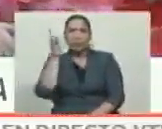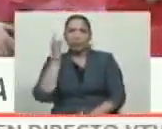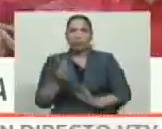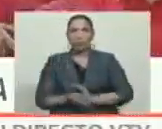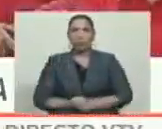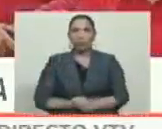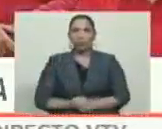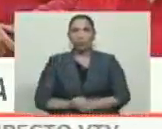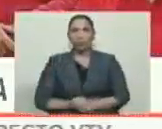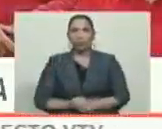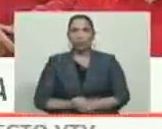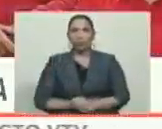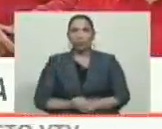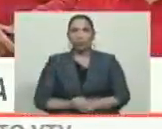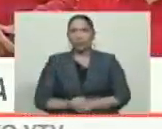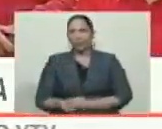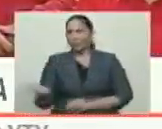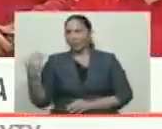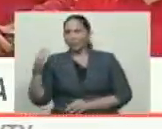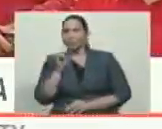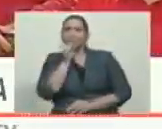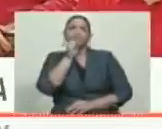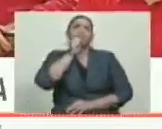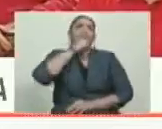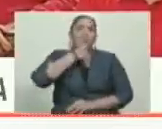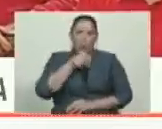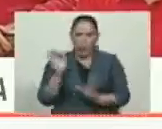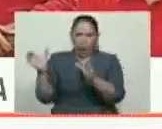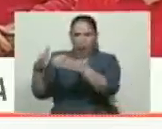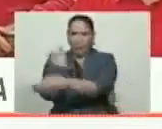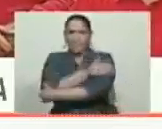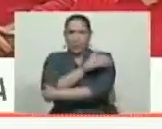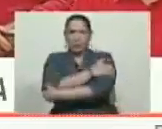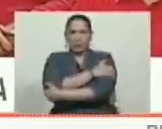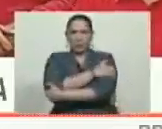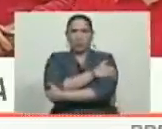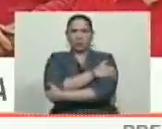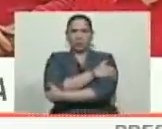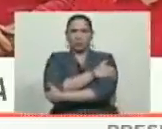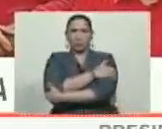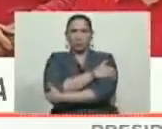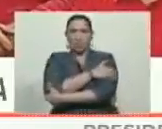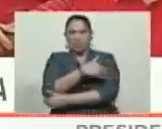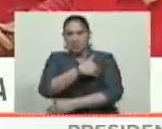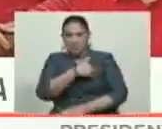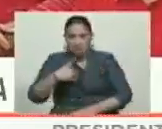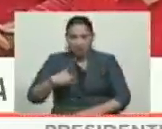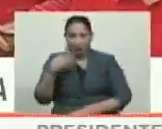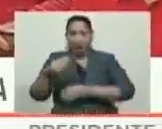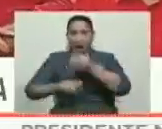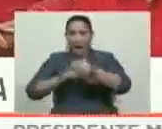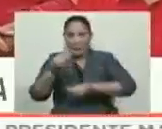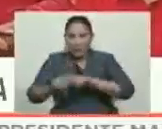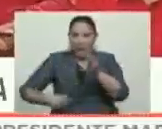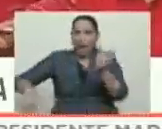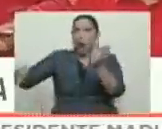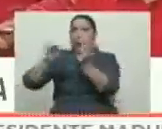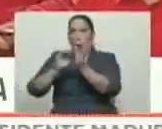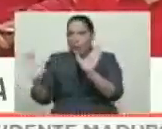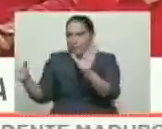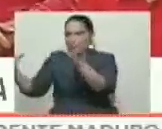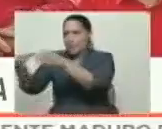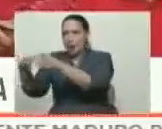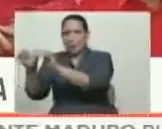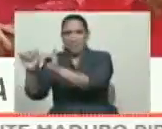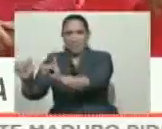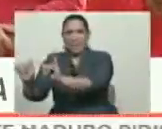los dinosaurios de la Cuarta República, tratando de reeditar pactos, tratando de